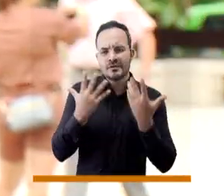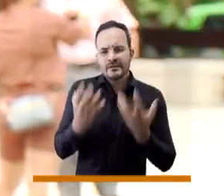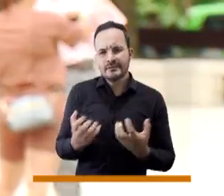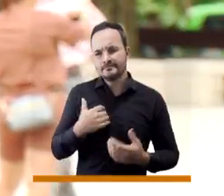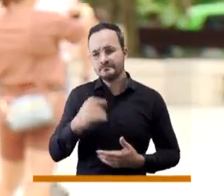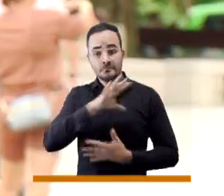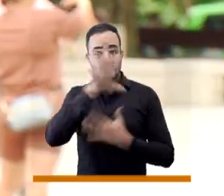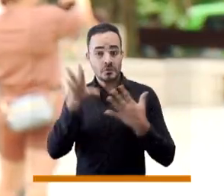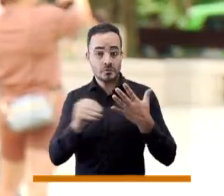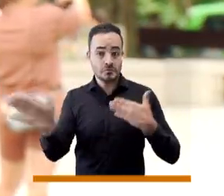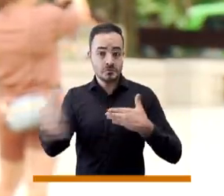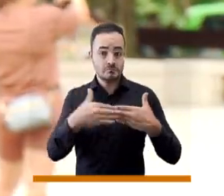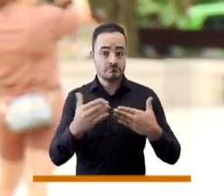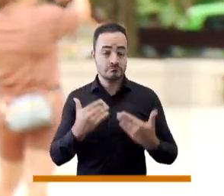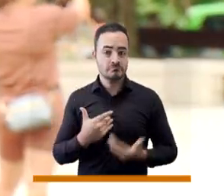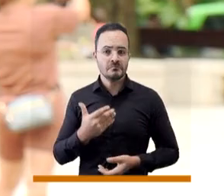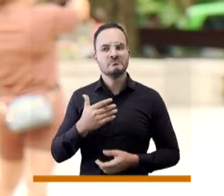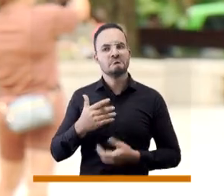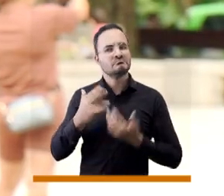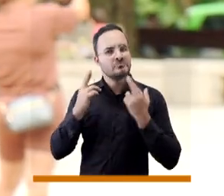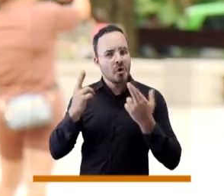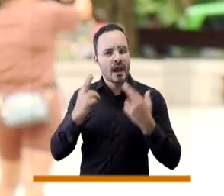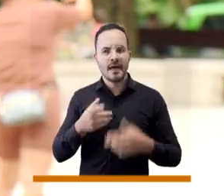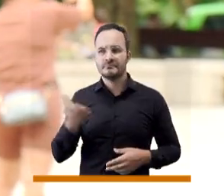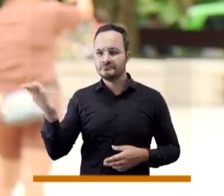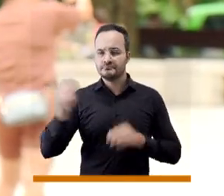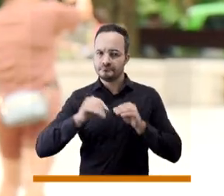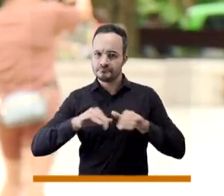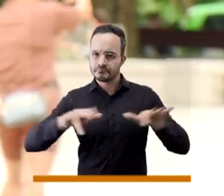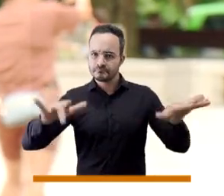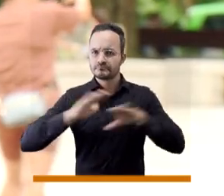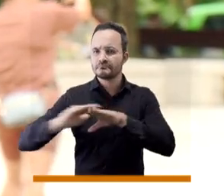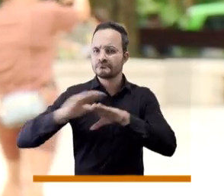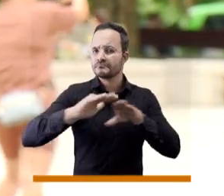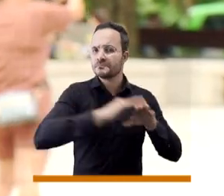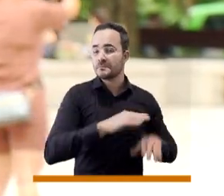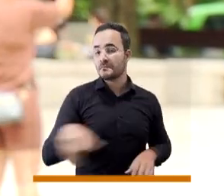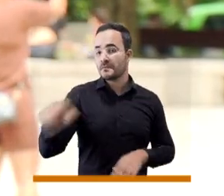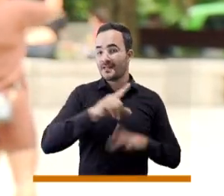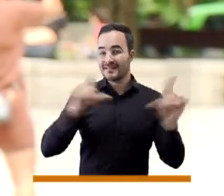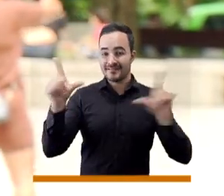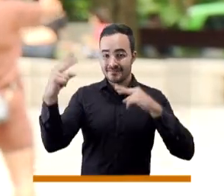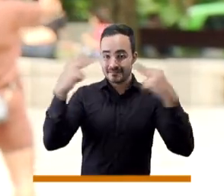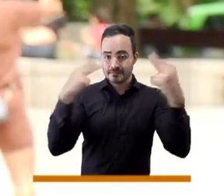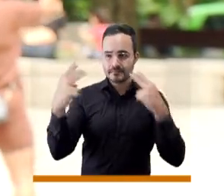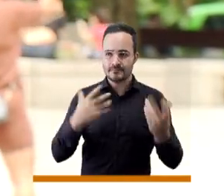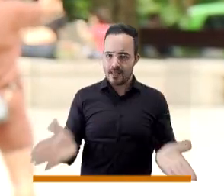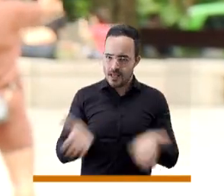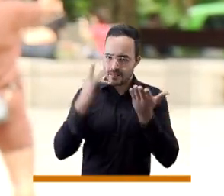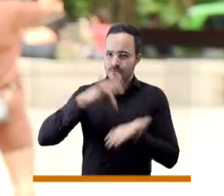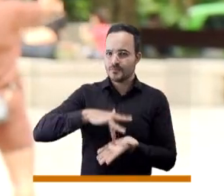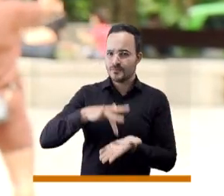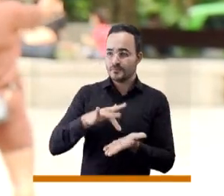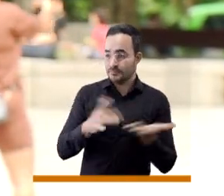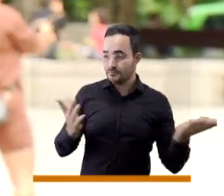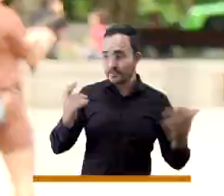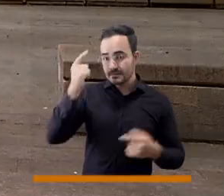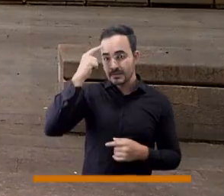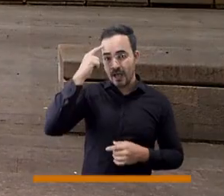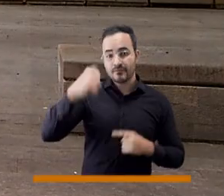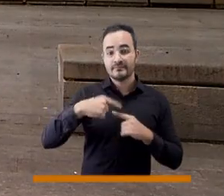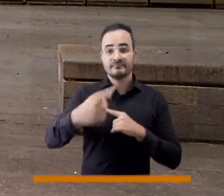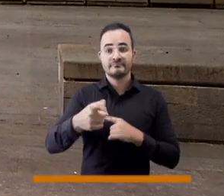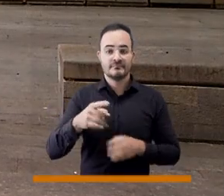que, a modo de conclusión, pues invitáramos, diputado Luis Gabriel, a nuestros televidentes a que participen. Tenemos